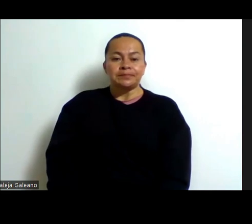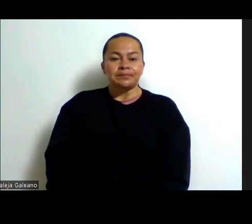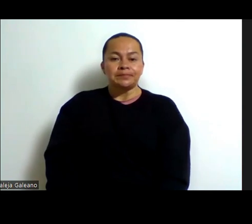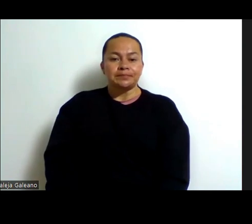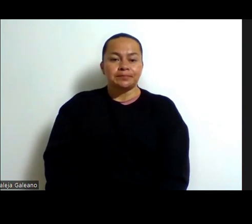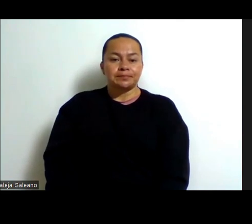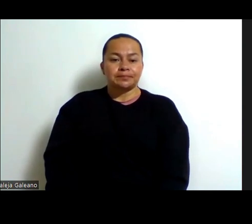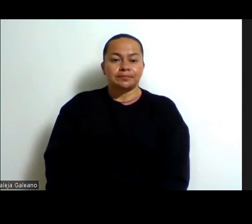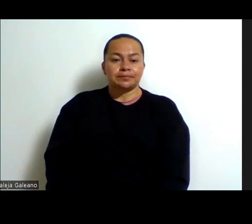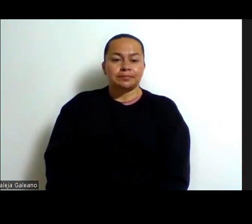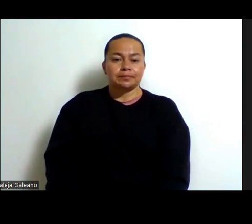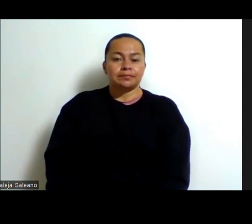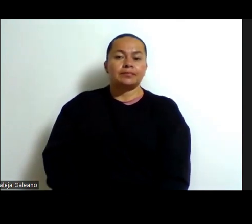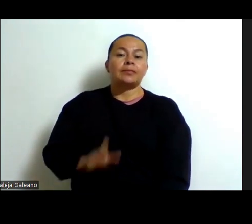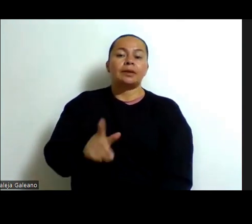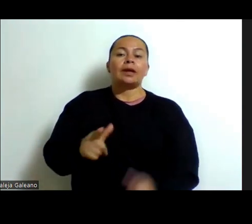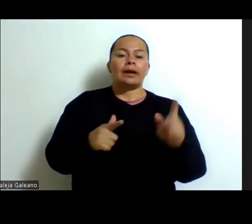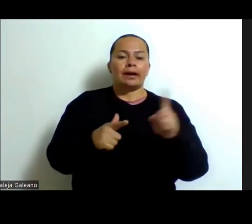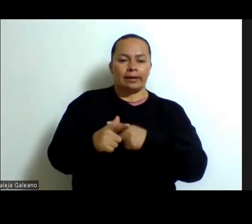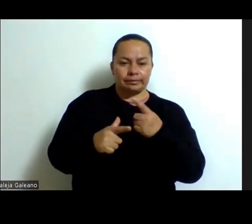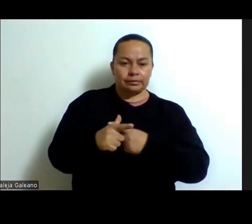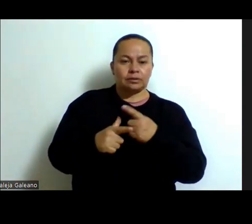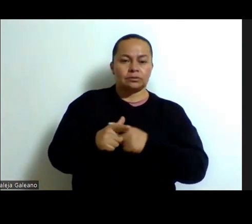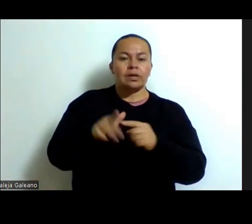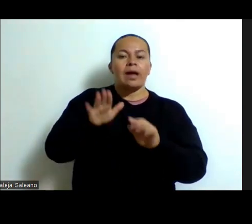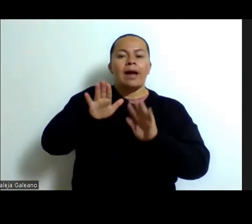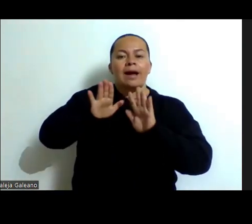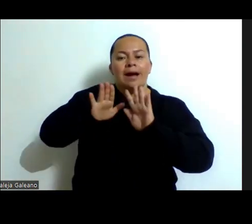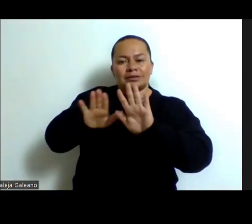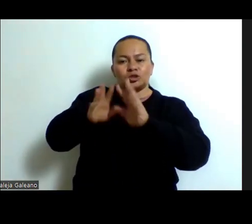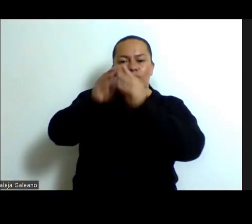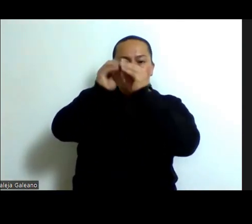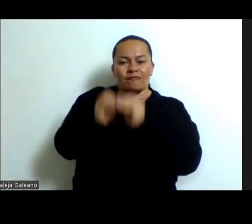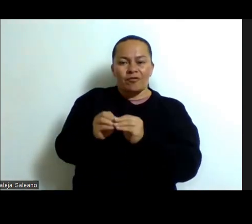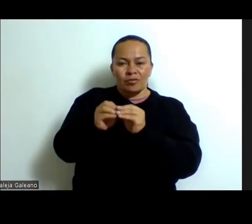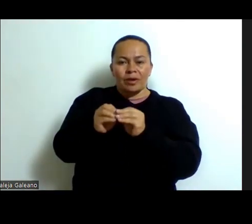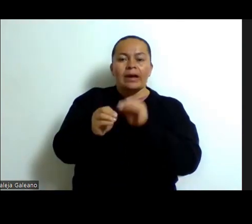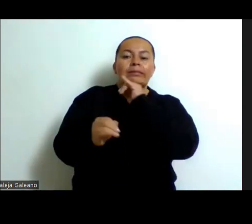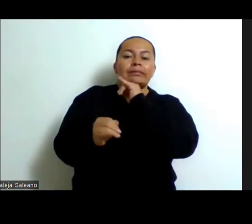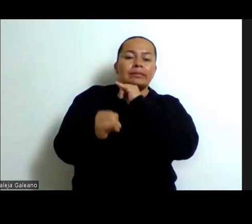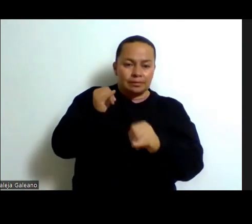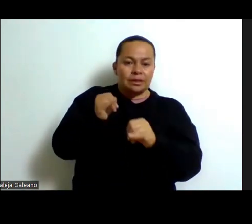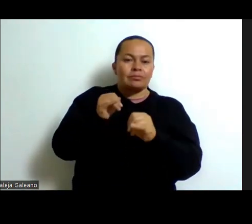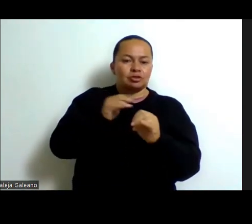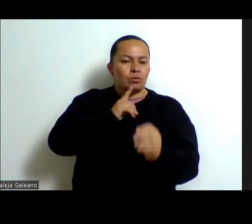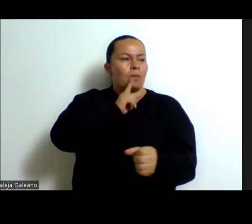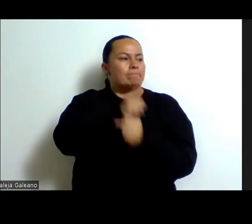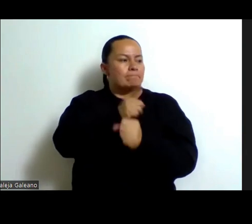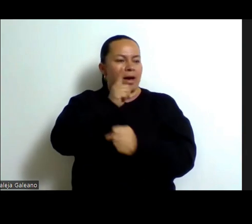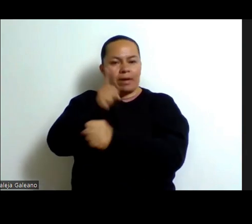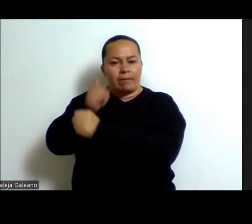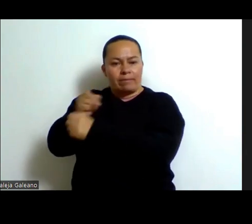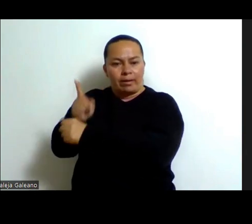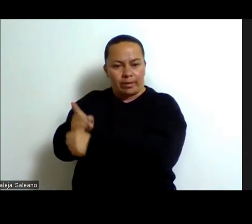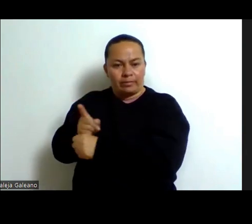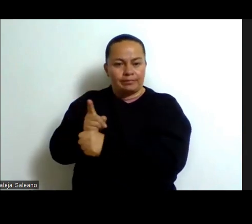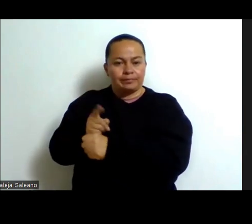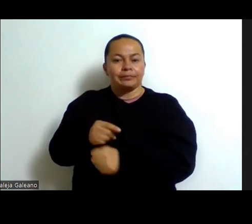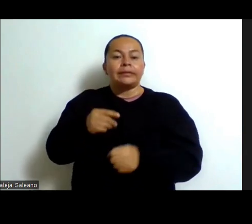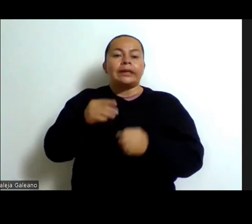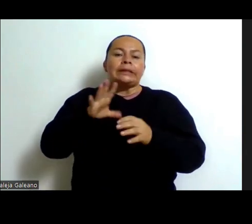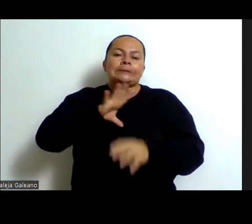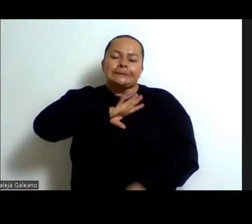eh entonces a eso a eso de alguna manera terminamos conduciendo lamentablemente